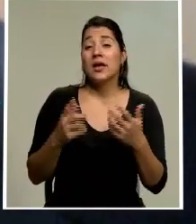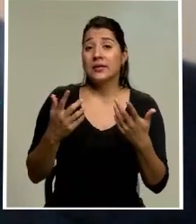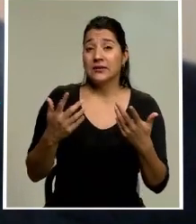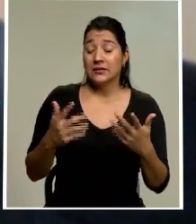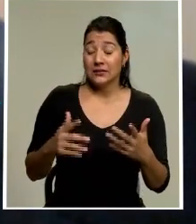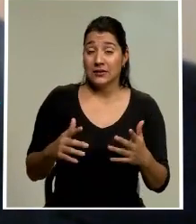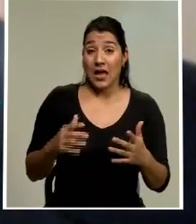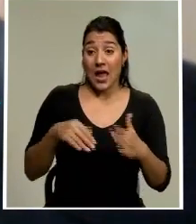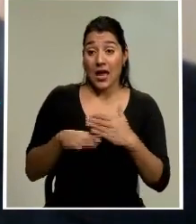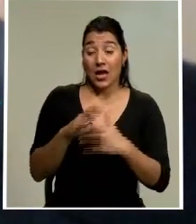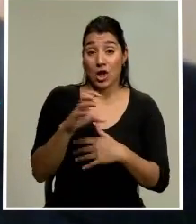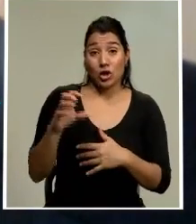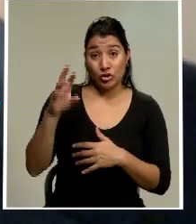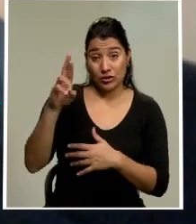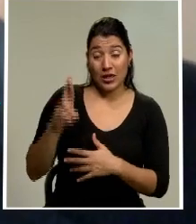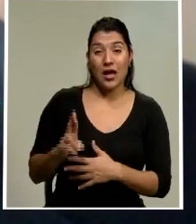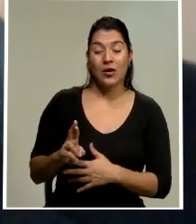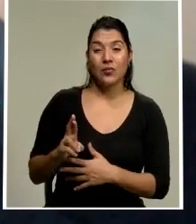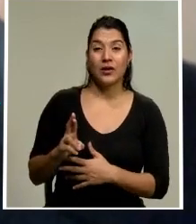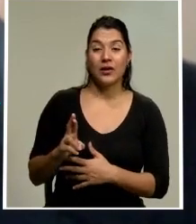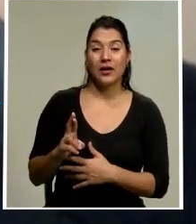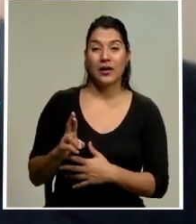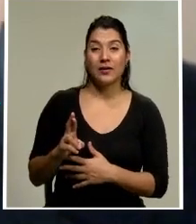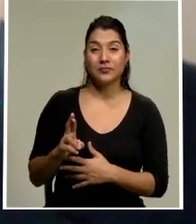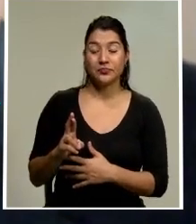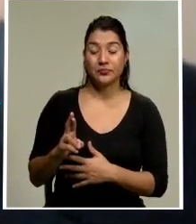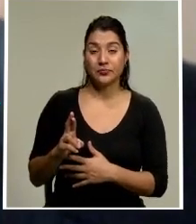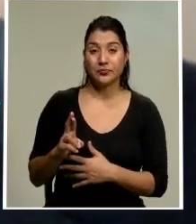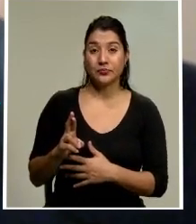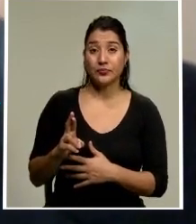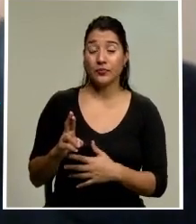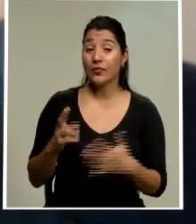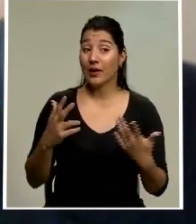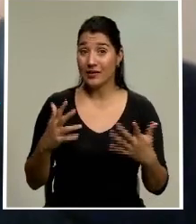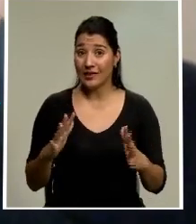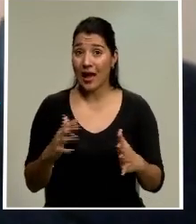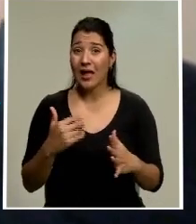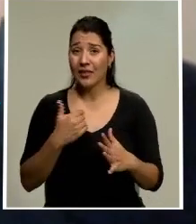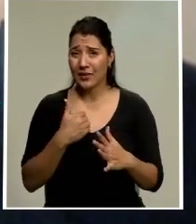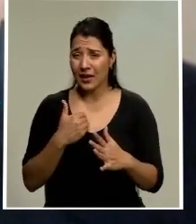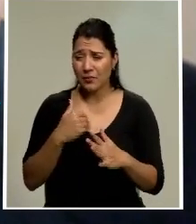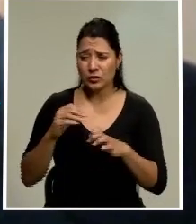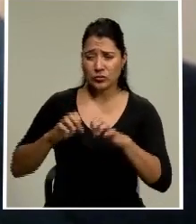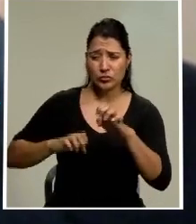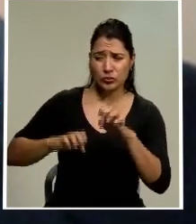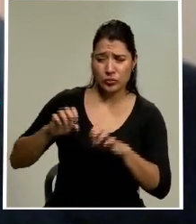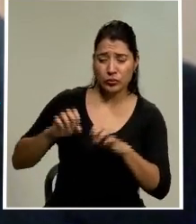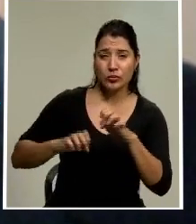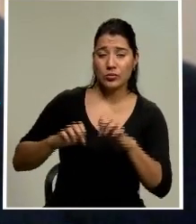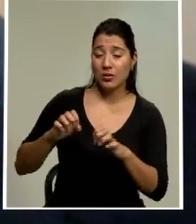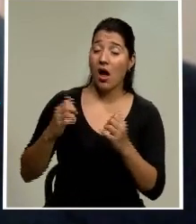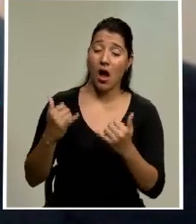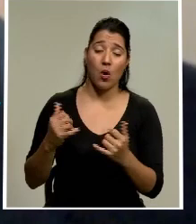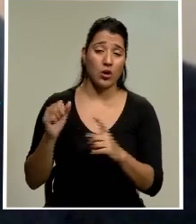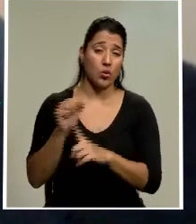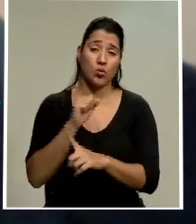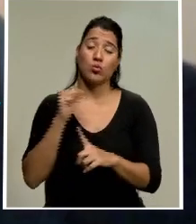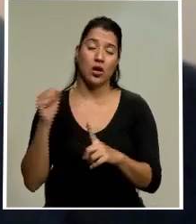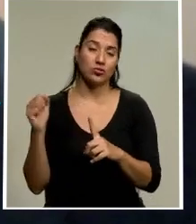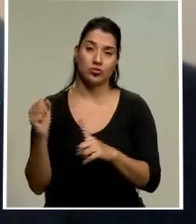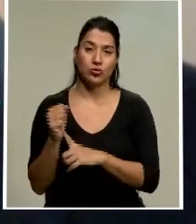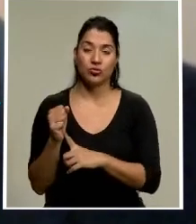registrada en nuestro país, que da indicios realmente de una sociedad, lamentablemente una